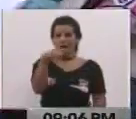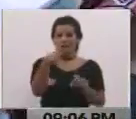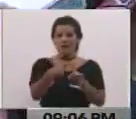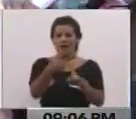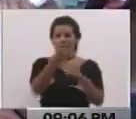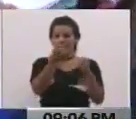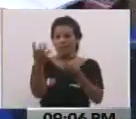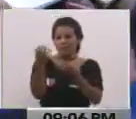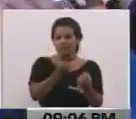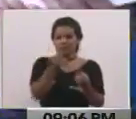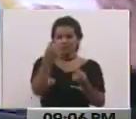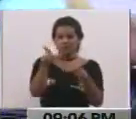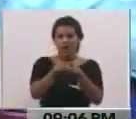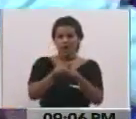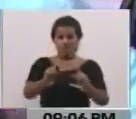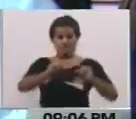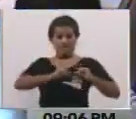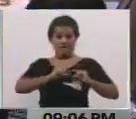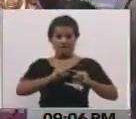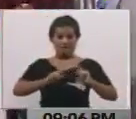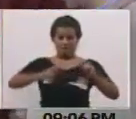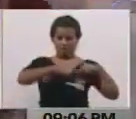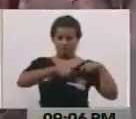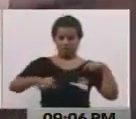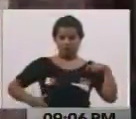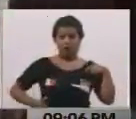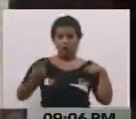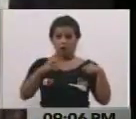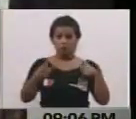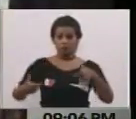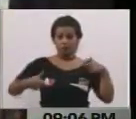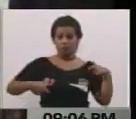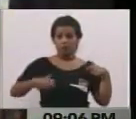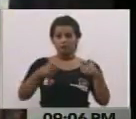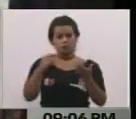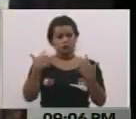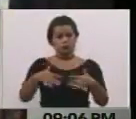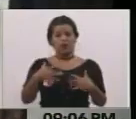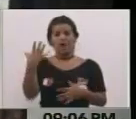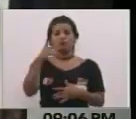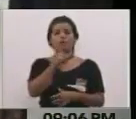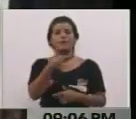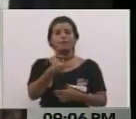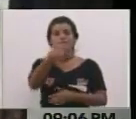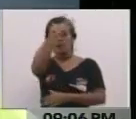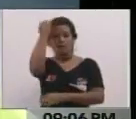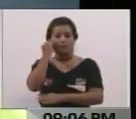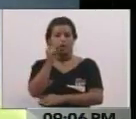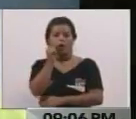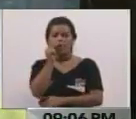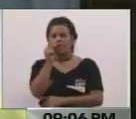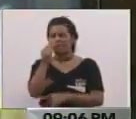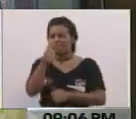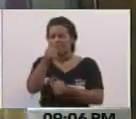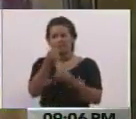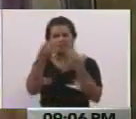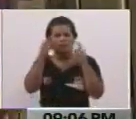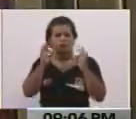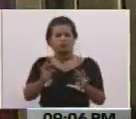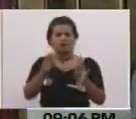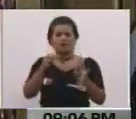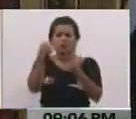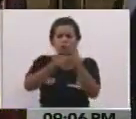recibir esta condecoración del generalísimo Francisco de Miranda, uno de los hombres más universales que luchó por la independencia de nuestro